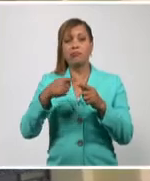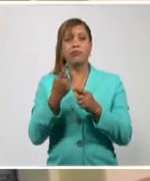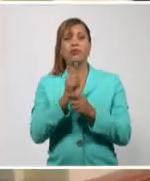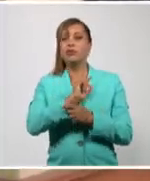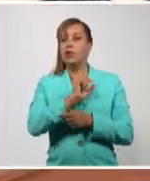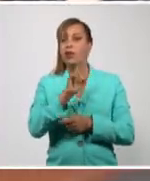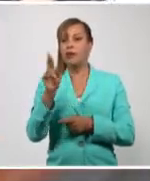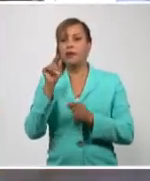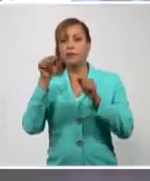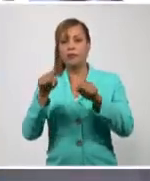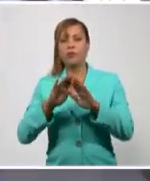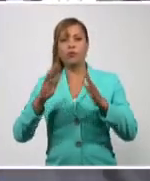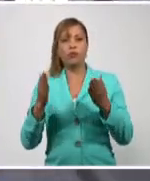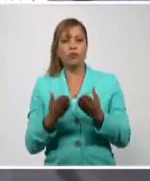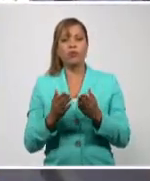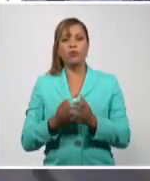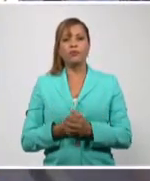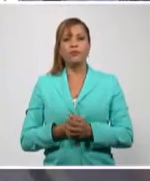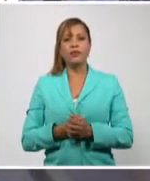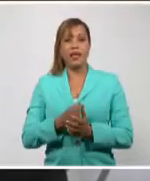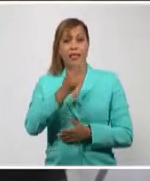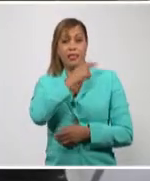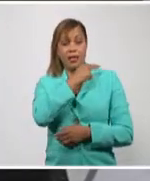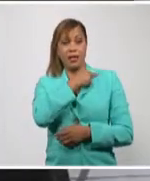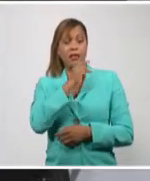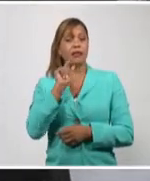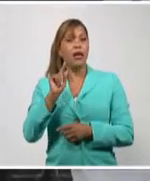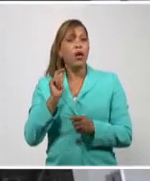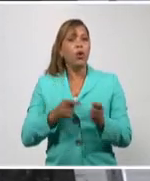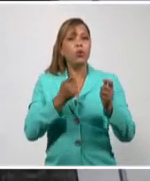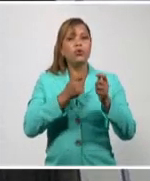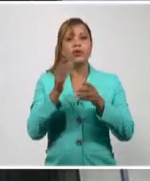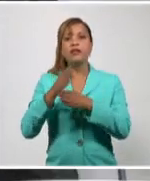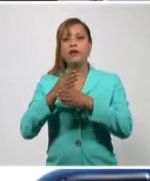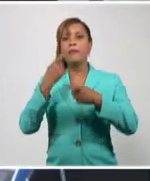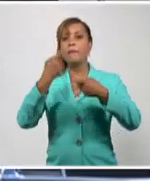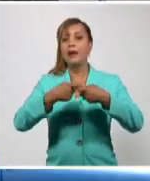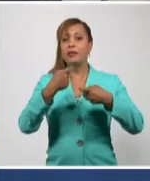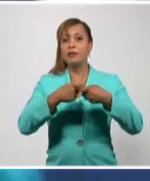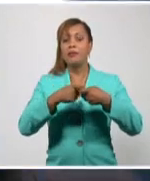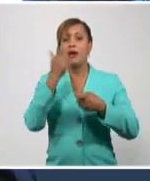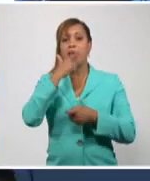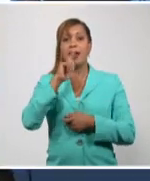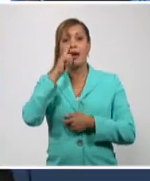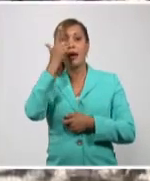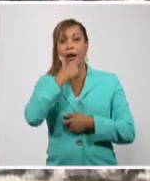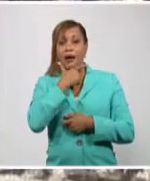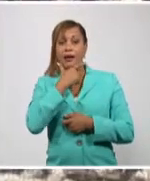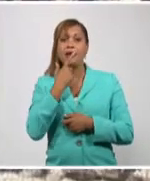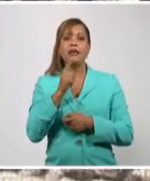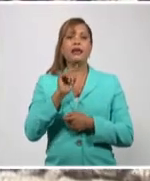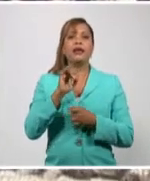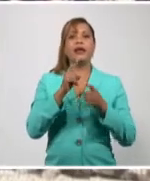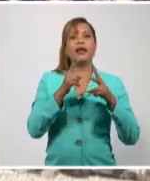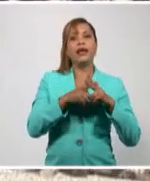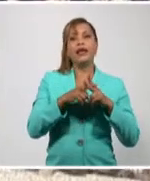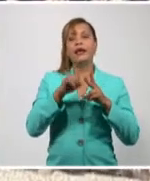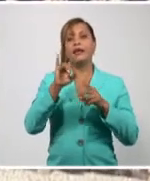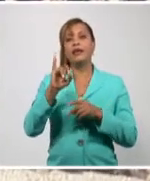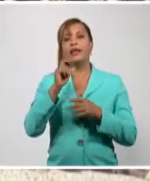doctor Oscar Primelles, teniente coronel del Ejército Libertador, y el matrimonio formado por Ana Betancourt e Ignacio Mora. Luego de que